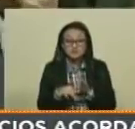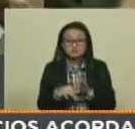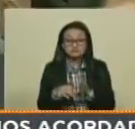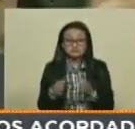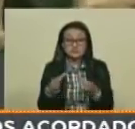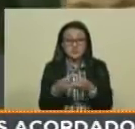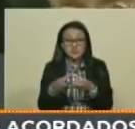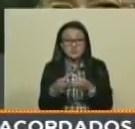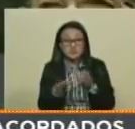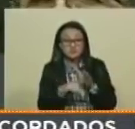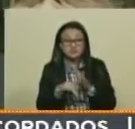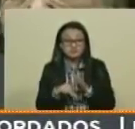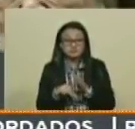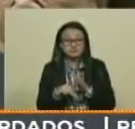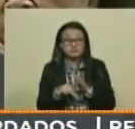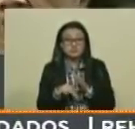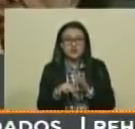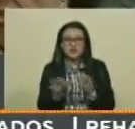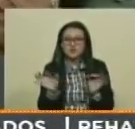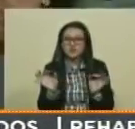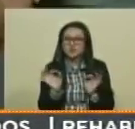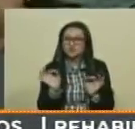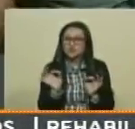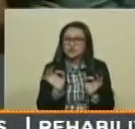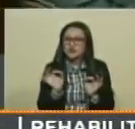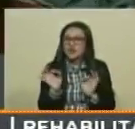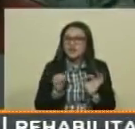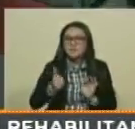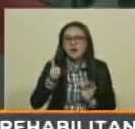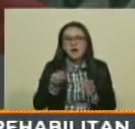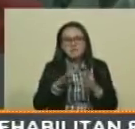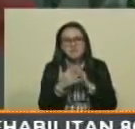país esté estigmatizada socialmente.